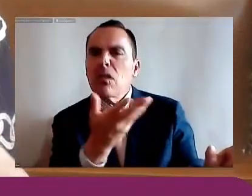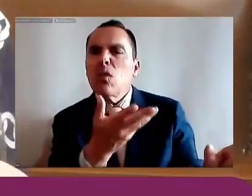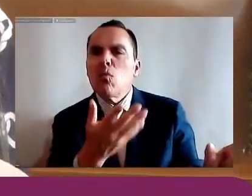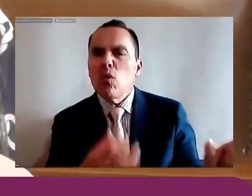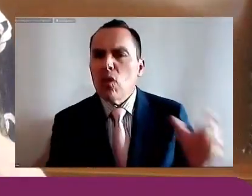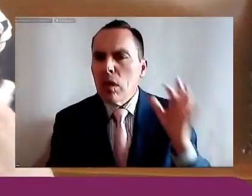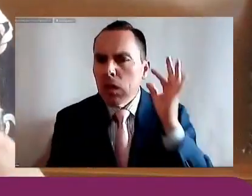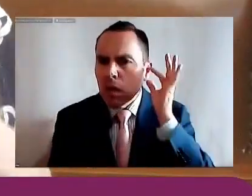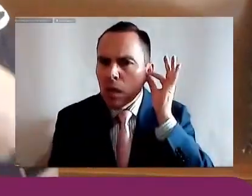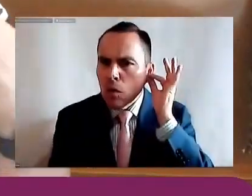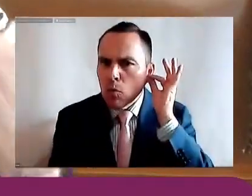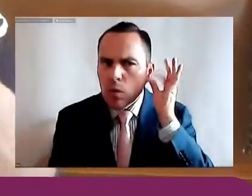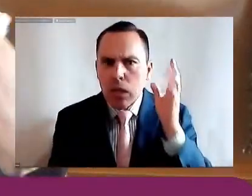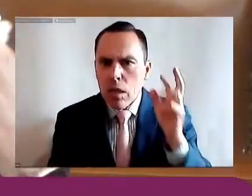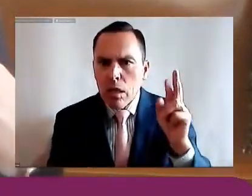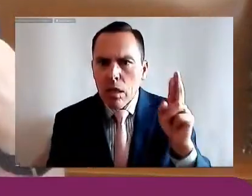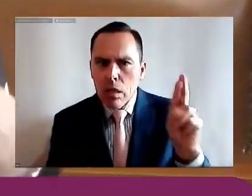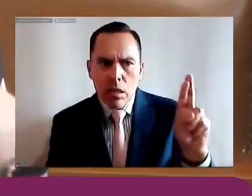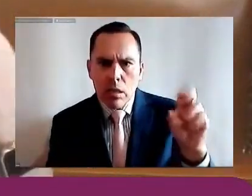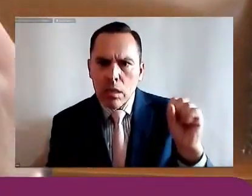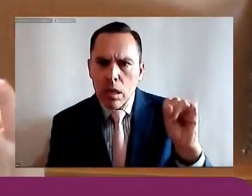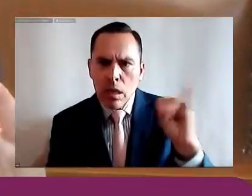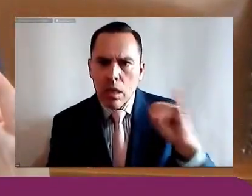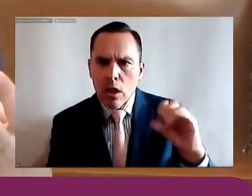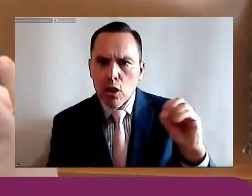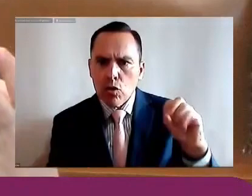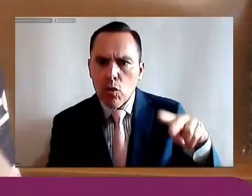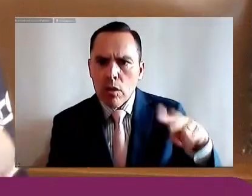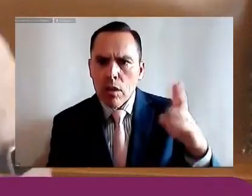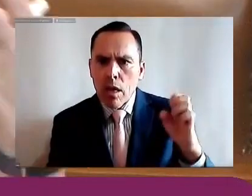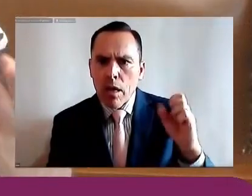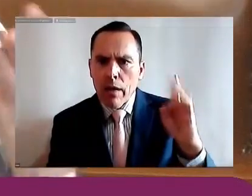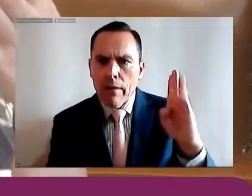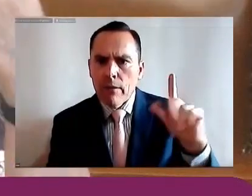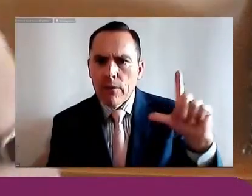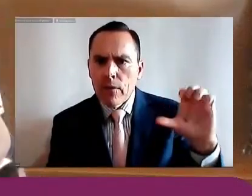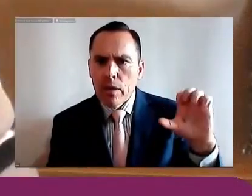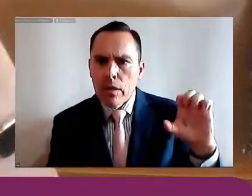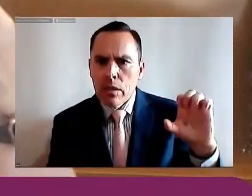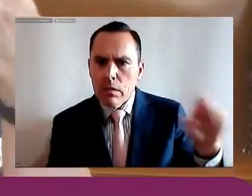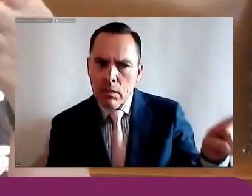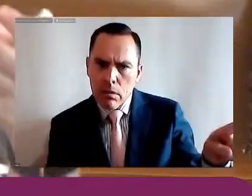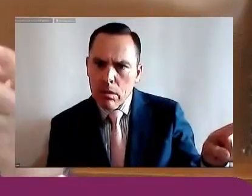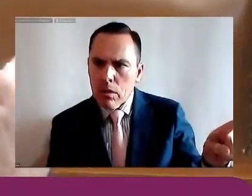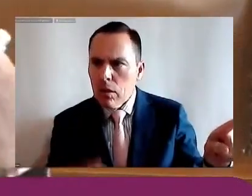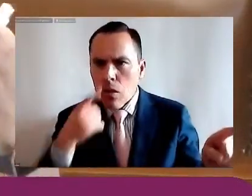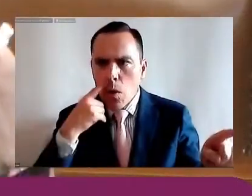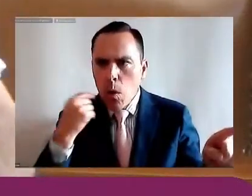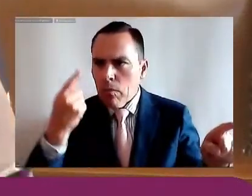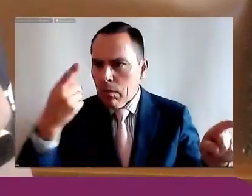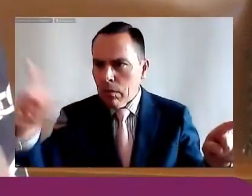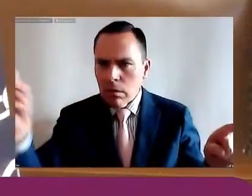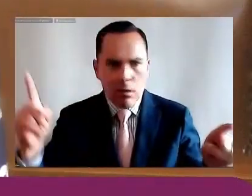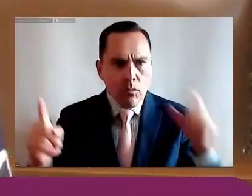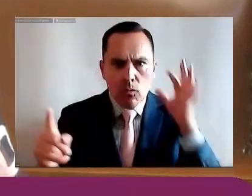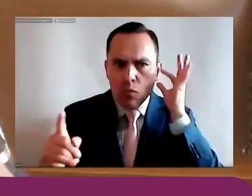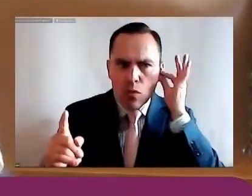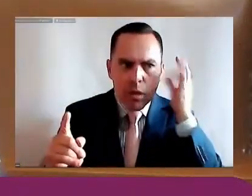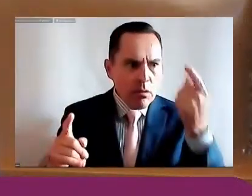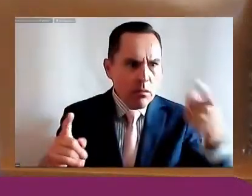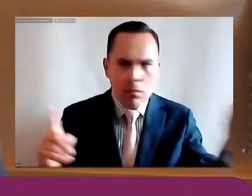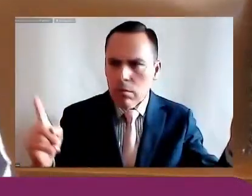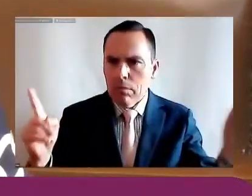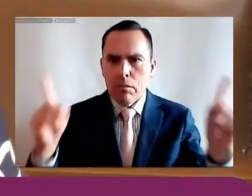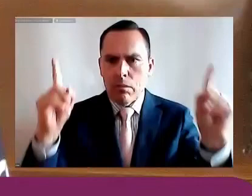de terminar construyendo estándares diferenciados para hombres y mujeres y termine siendo quizás el estándar de